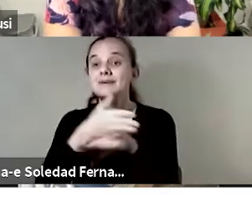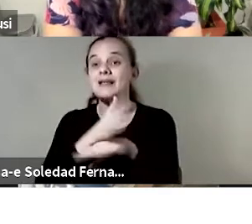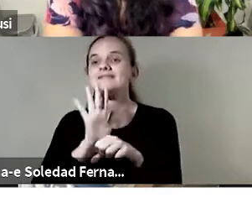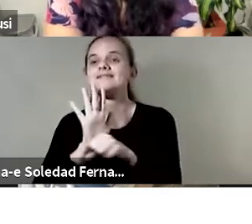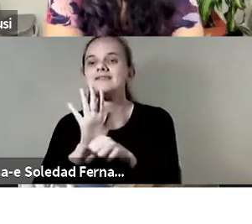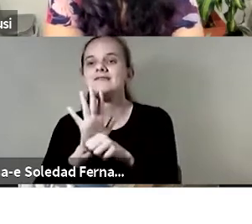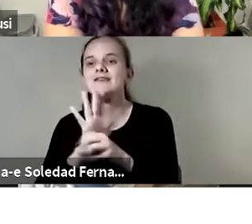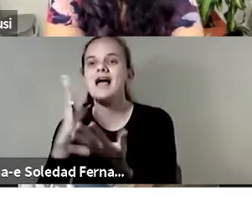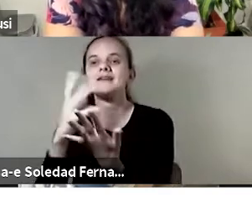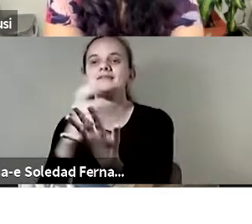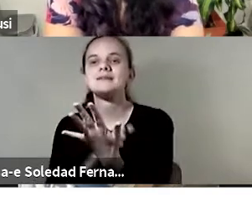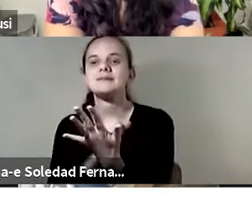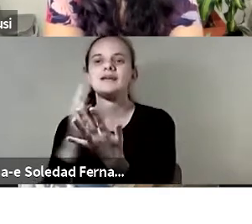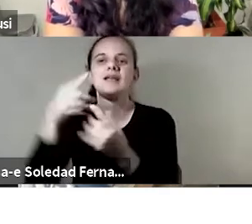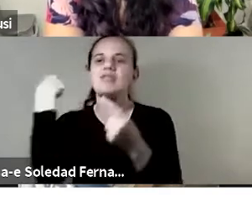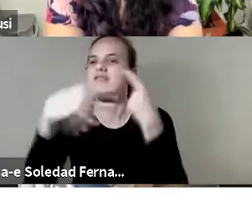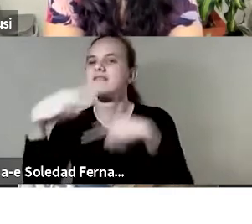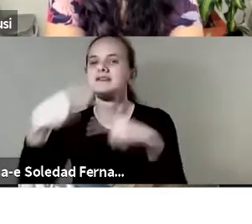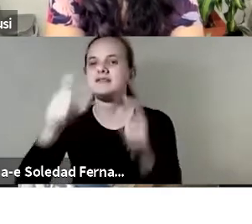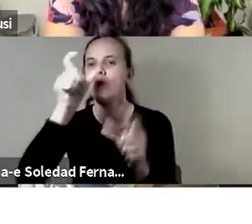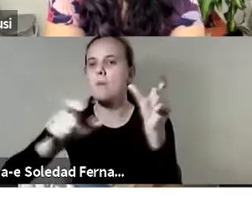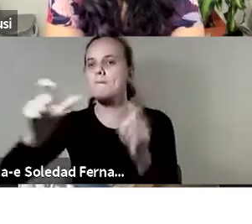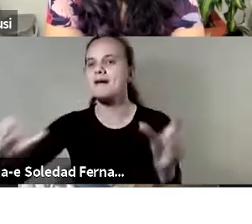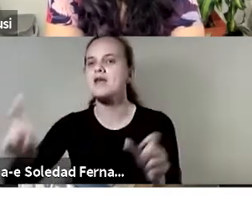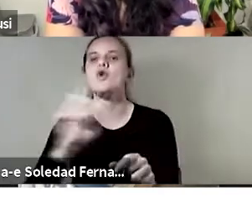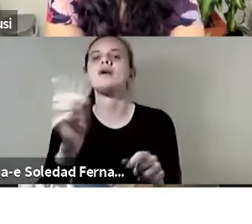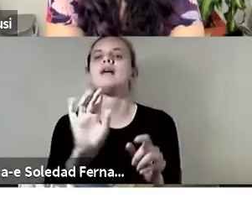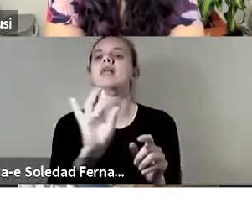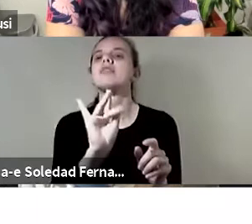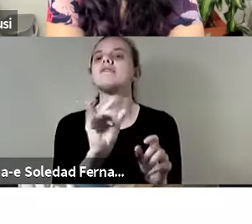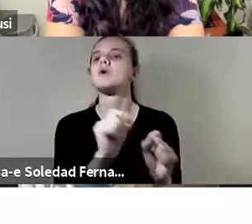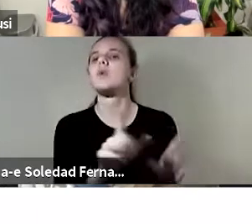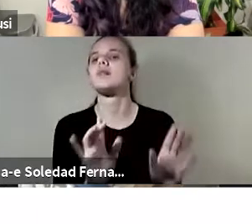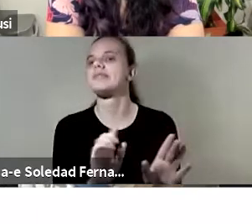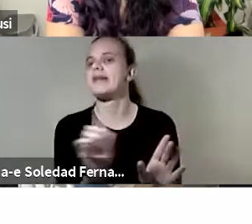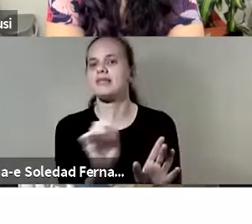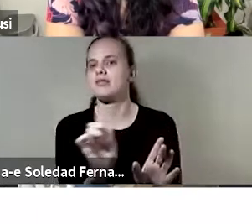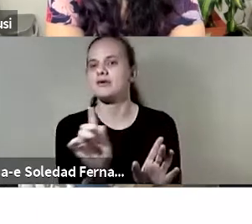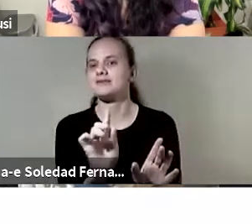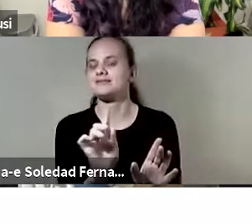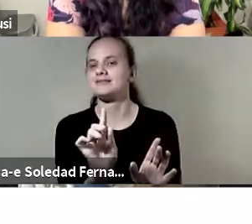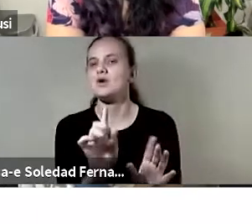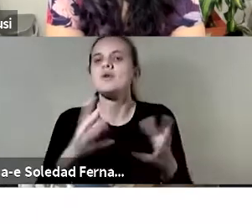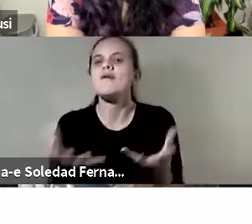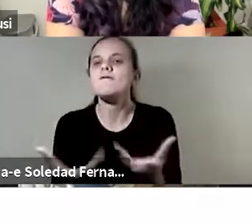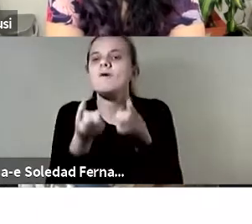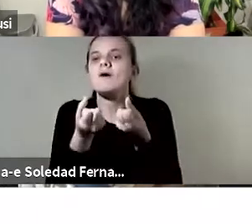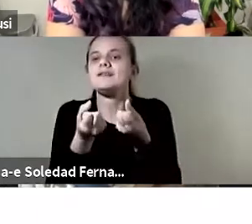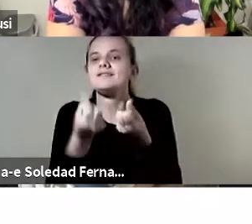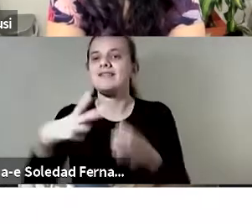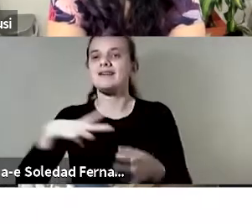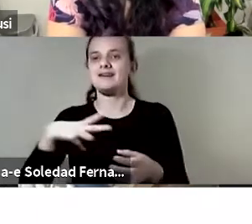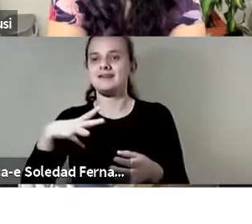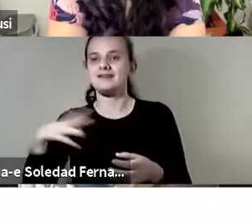Entonces, vamos a concluir que la accesibilidad es la plena aceptación de la diversidad humana, y no como una dificultad, sino